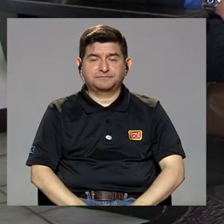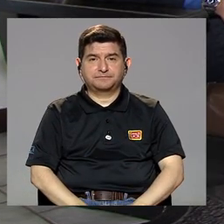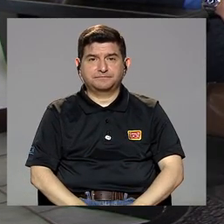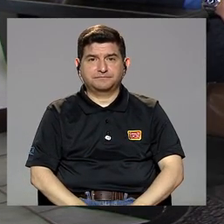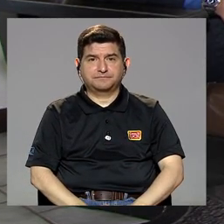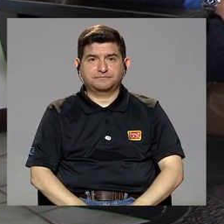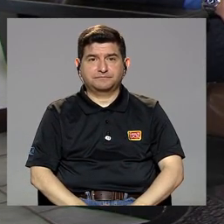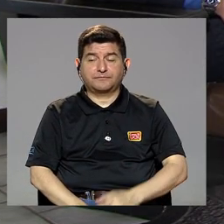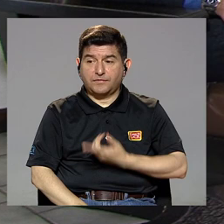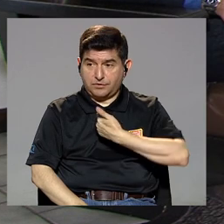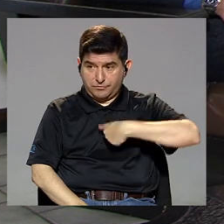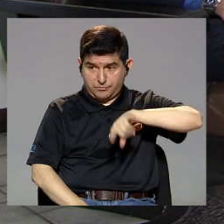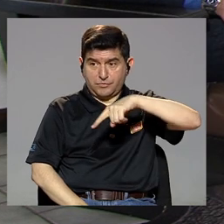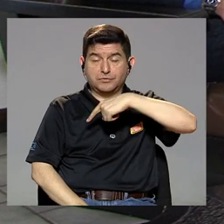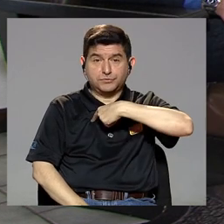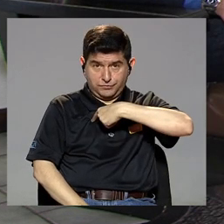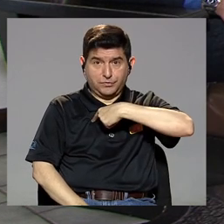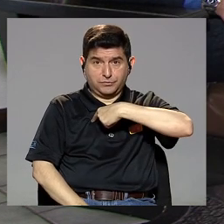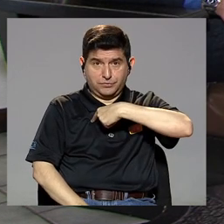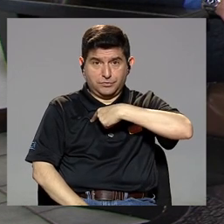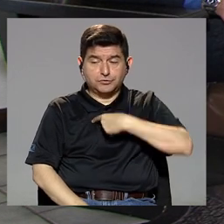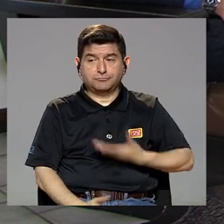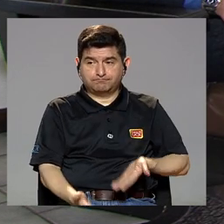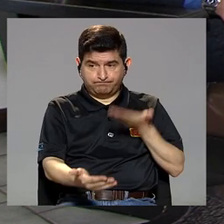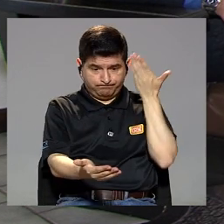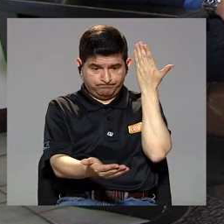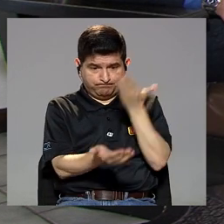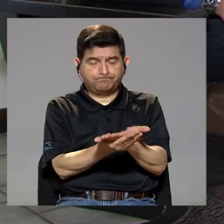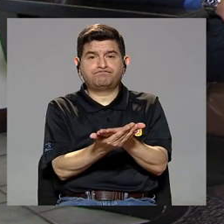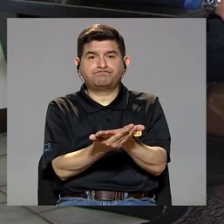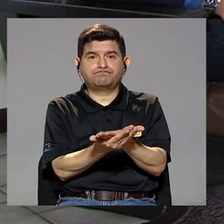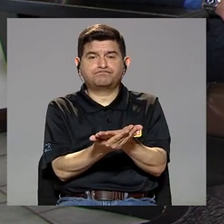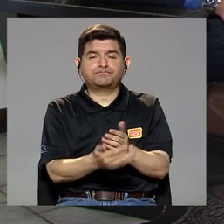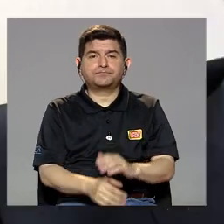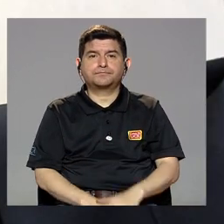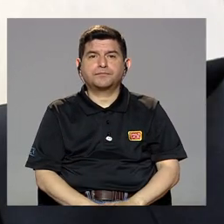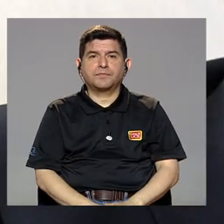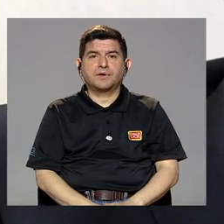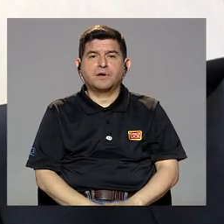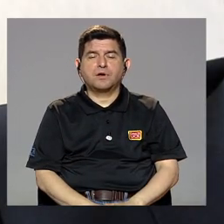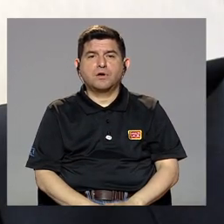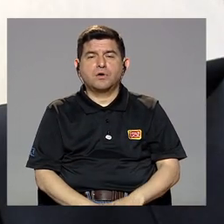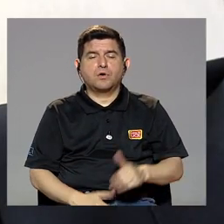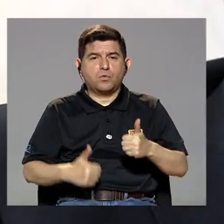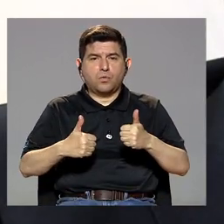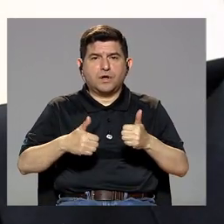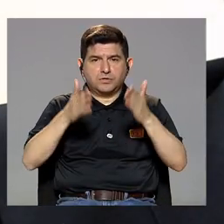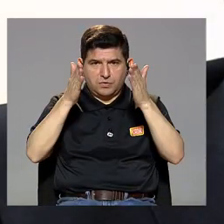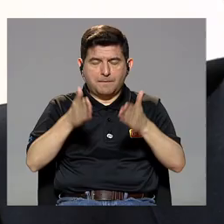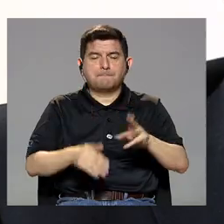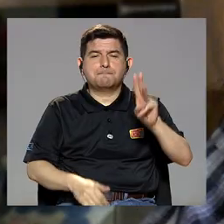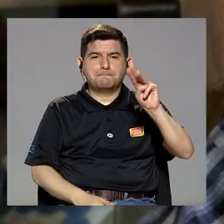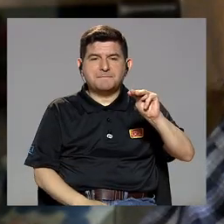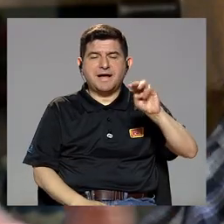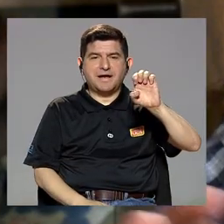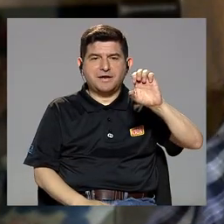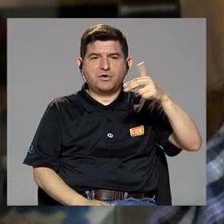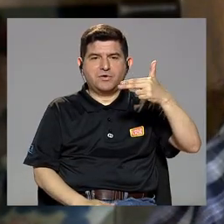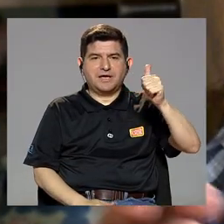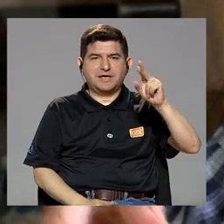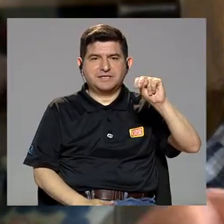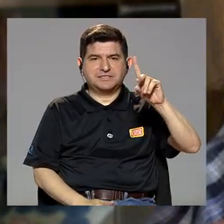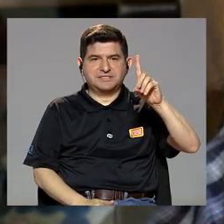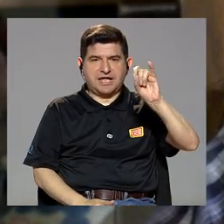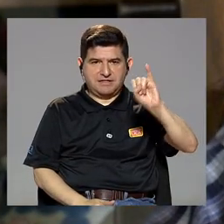nosotros propusimos cuando la candidatura de mario echandi y